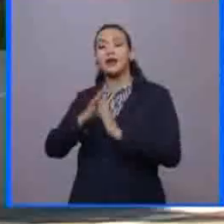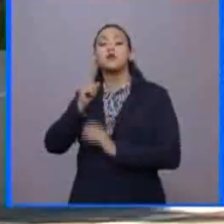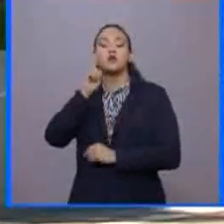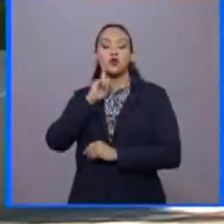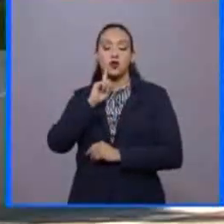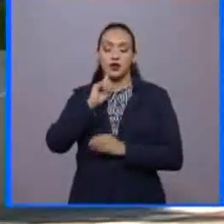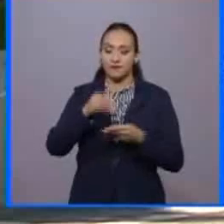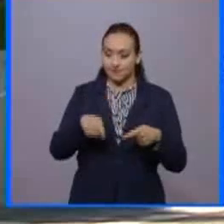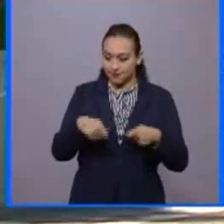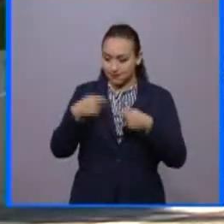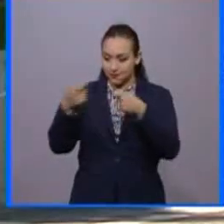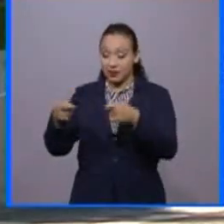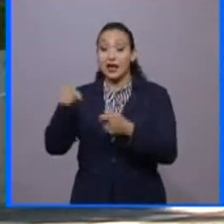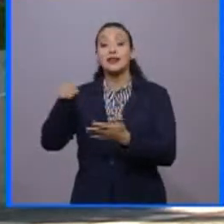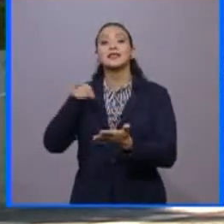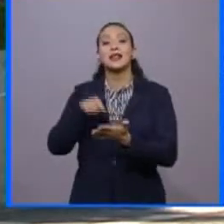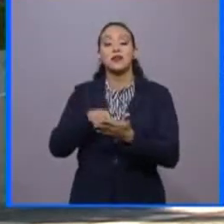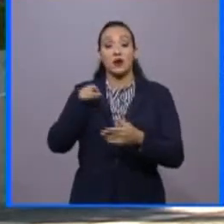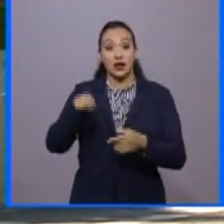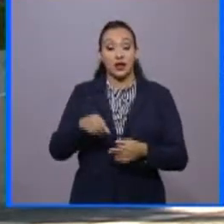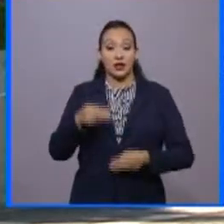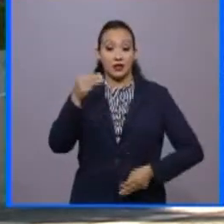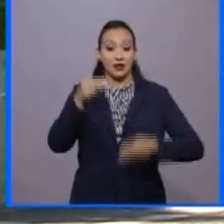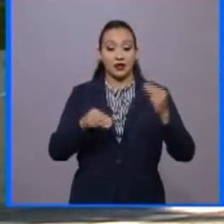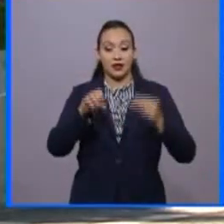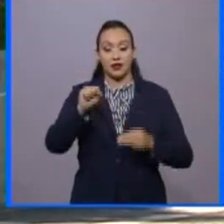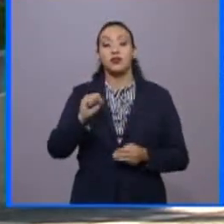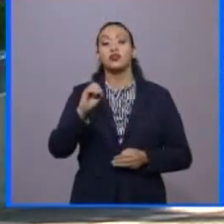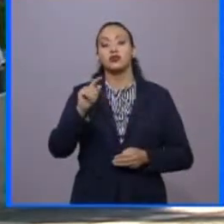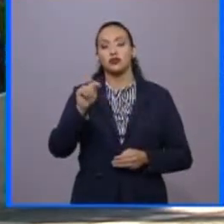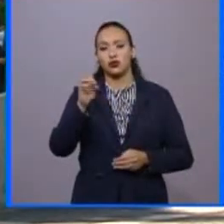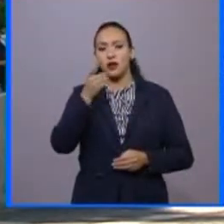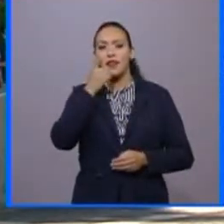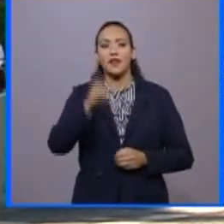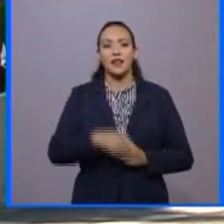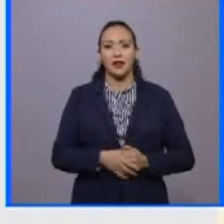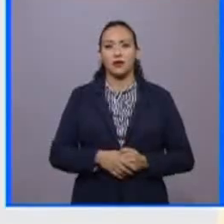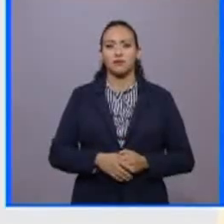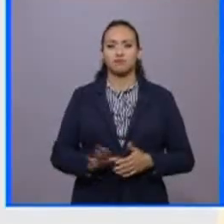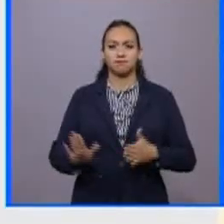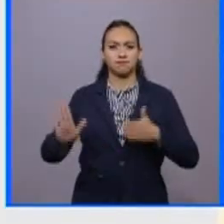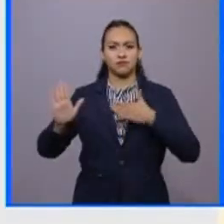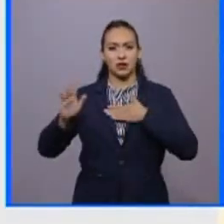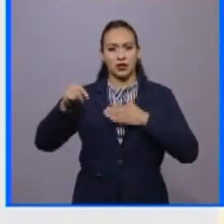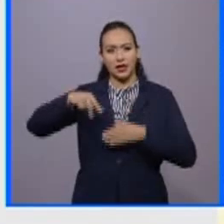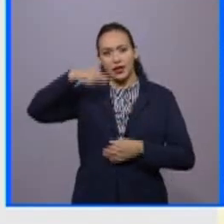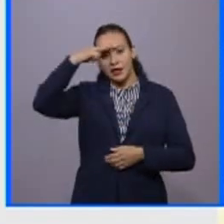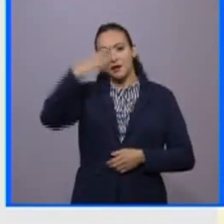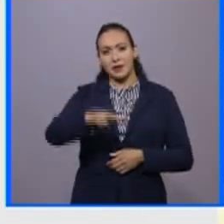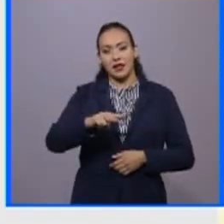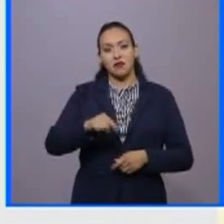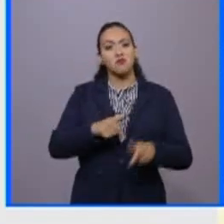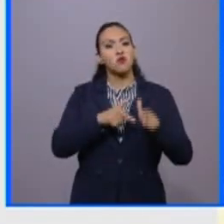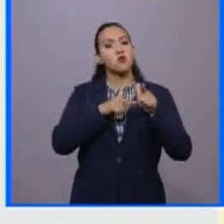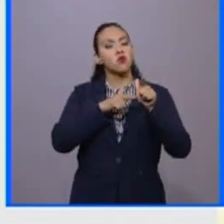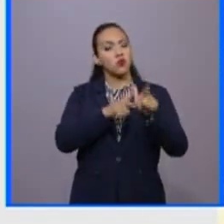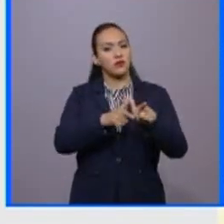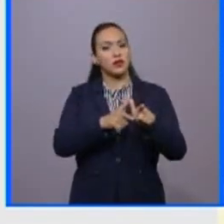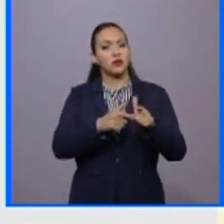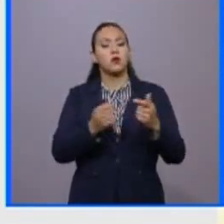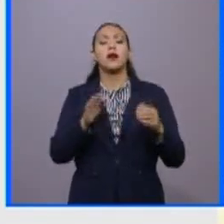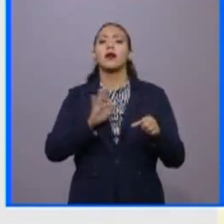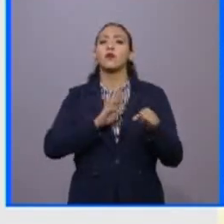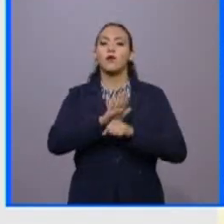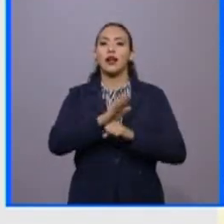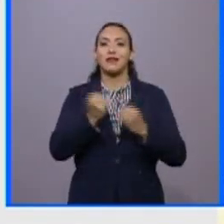las Mujeres, espacio en donde la magistrada Soto Fregoso indicó que el compromiso en México sigue siendo alcanzar la